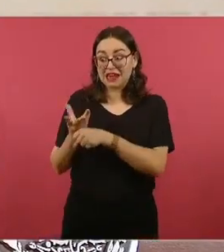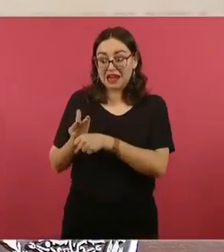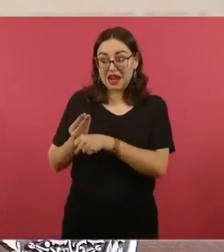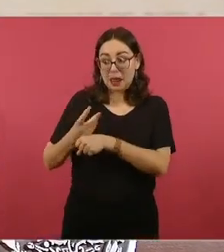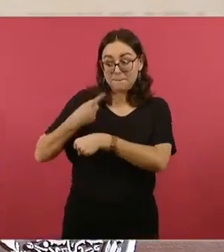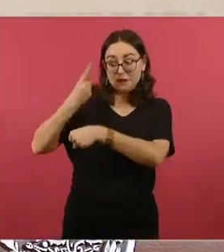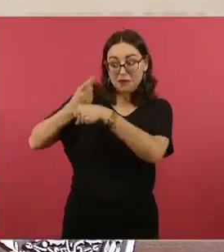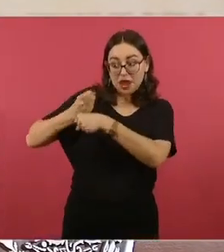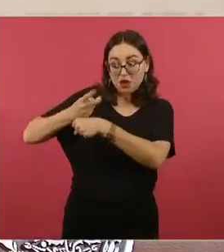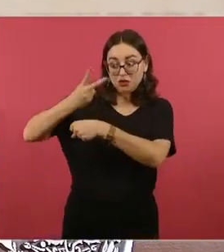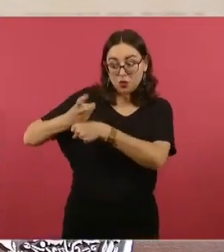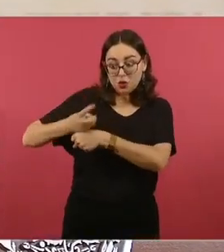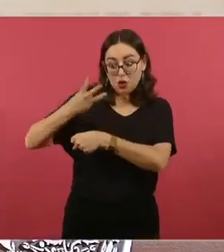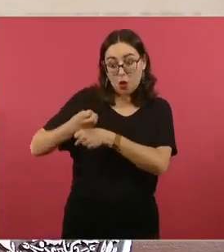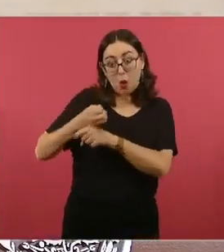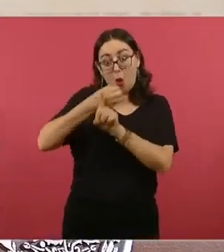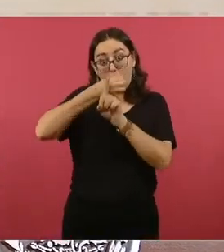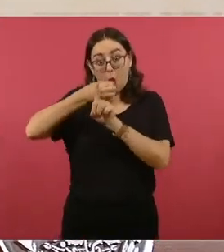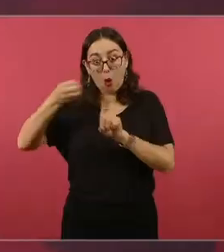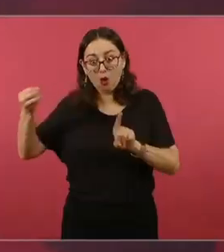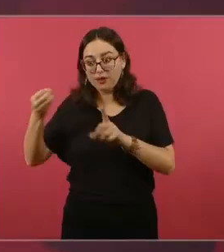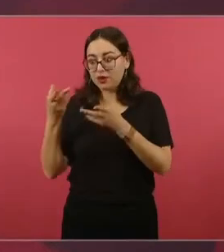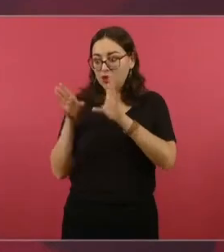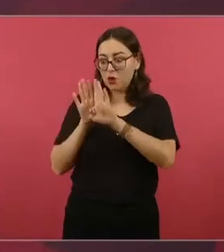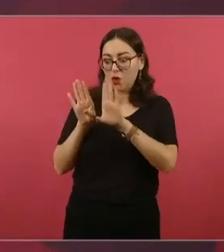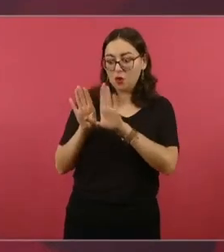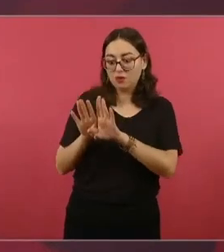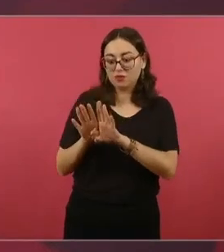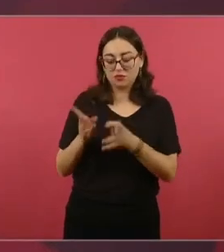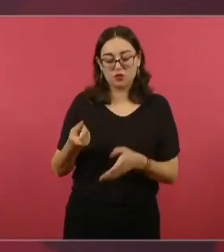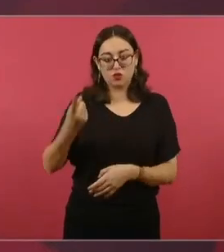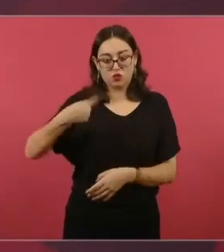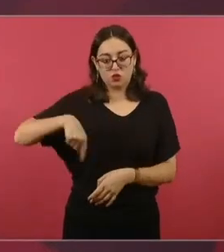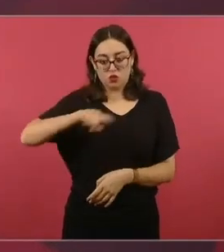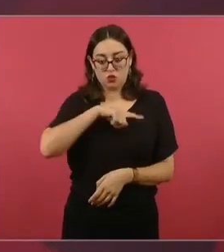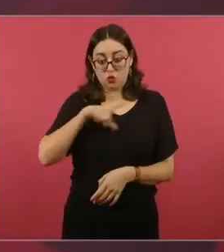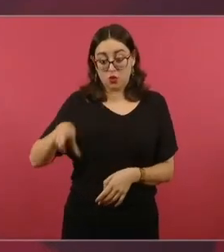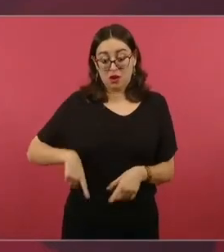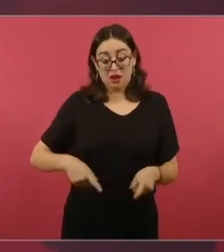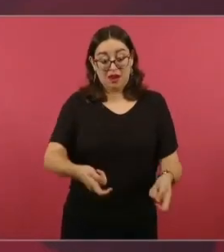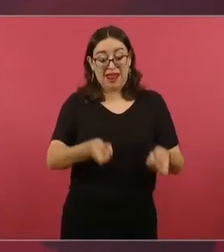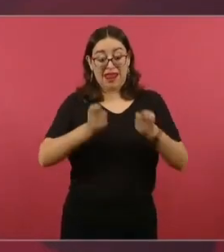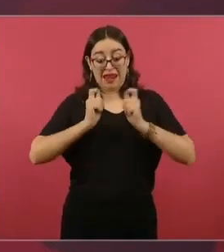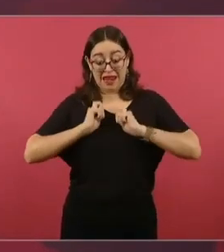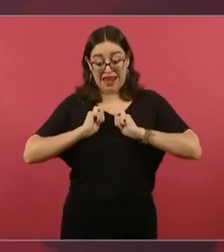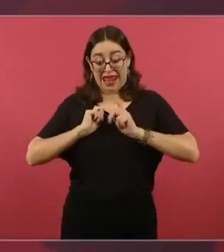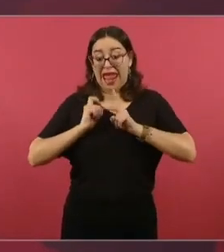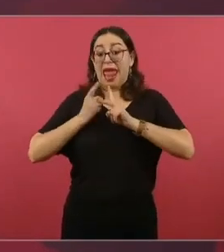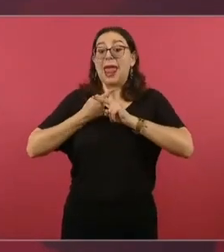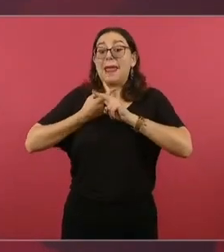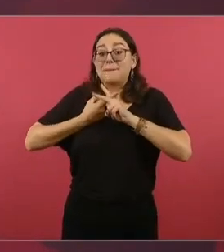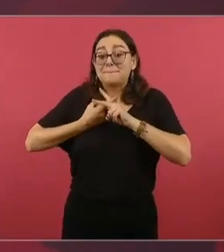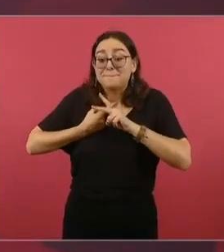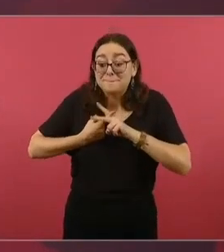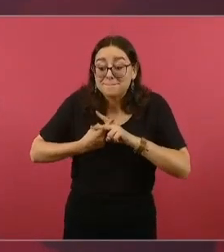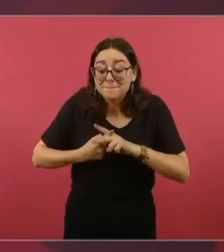que teníamos que iniciar la transformación, pero